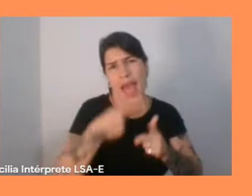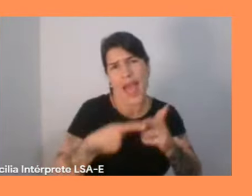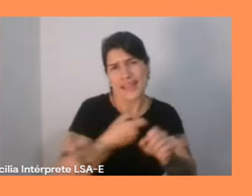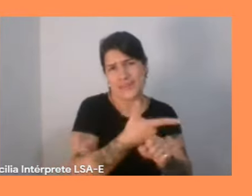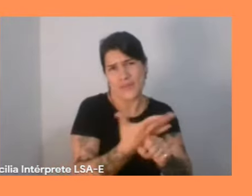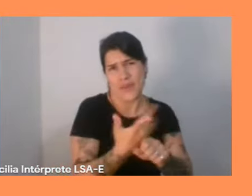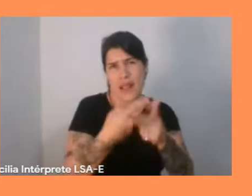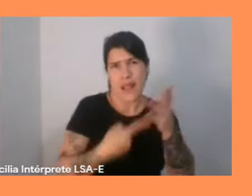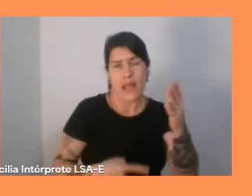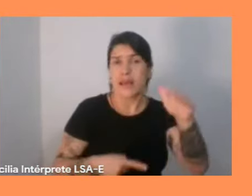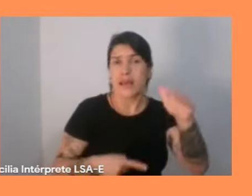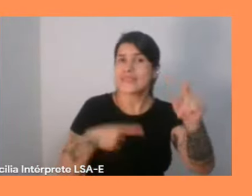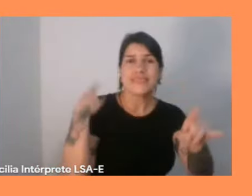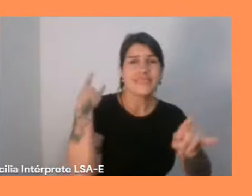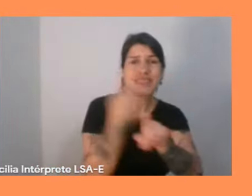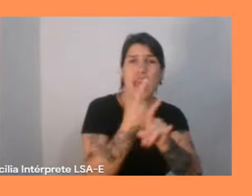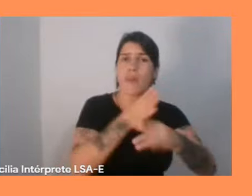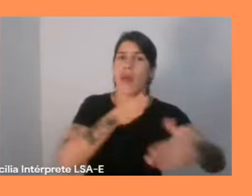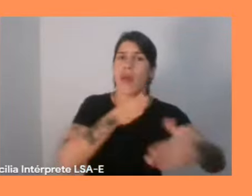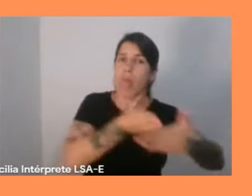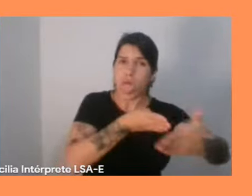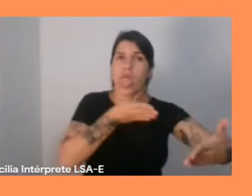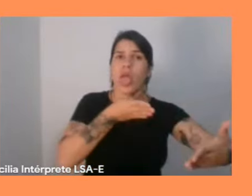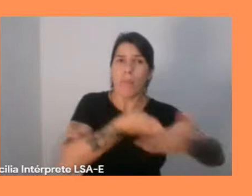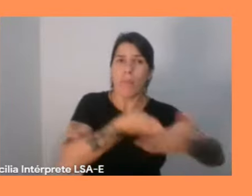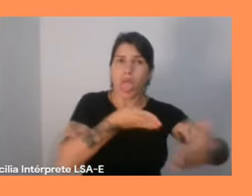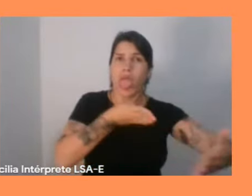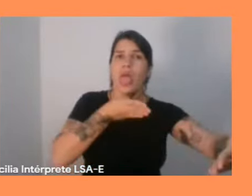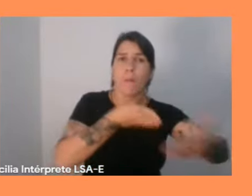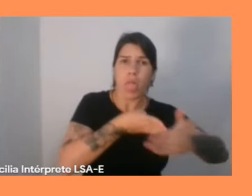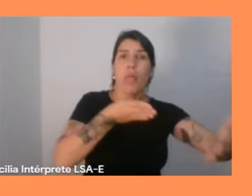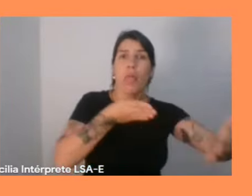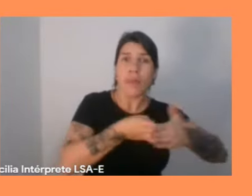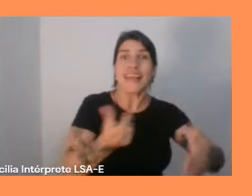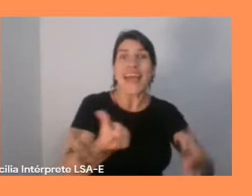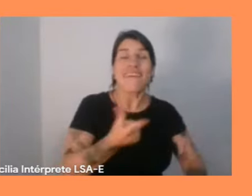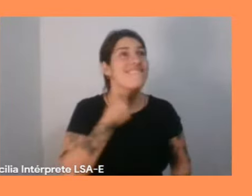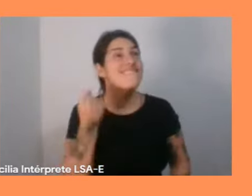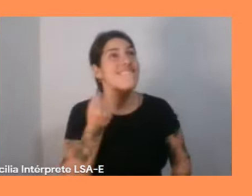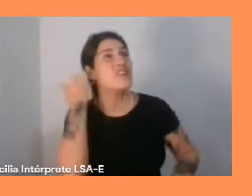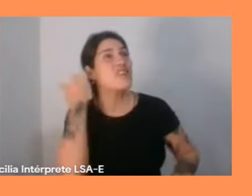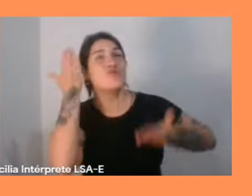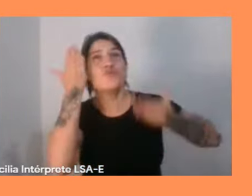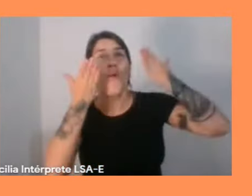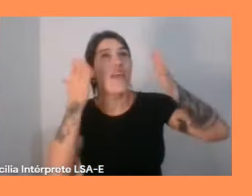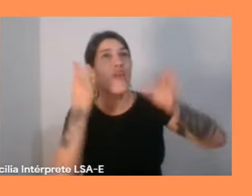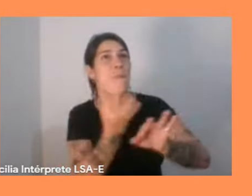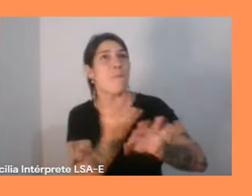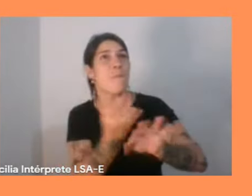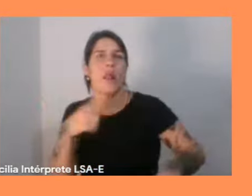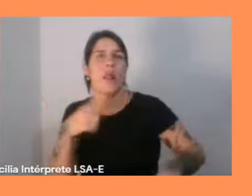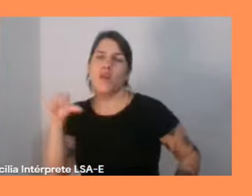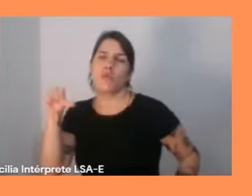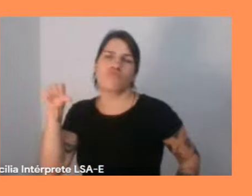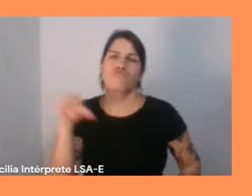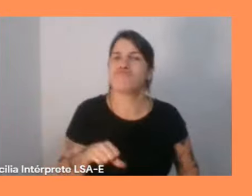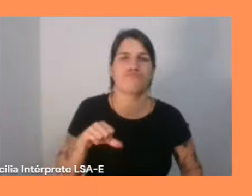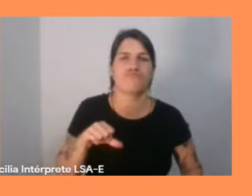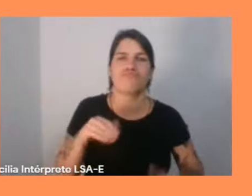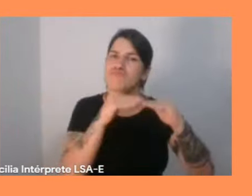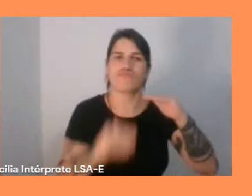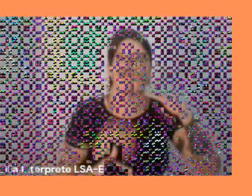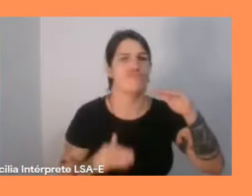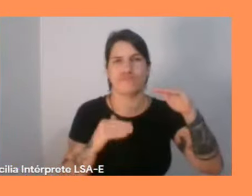están subrepresentadas en posiciones de liderazgo. La ESI en estos ámbitos es necesaria para lograr